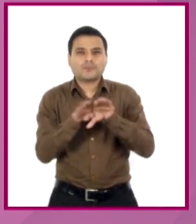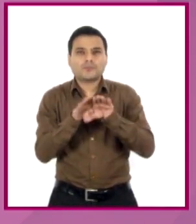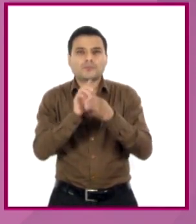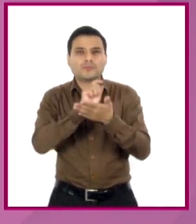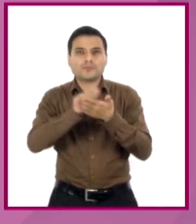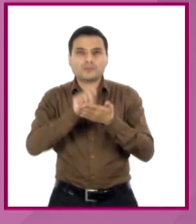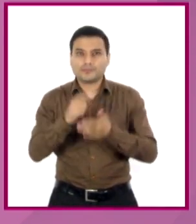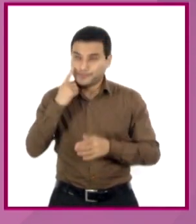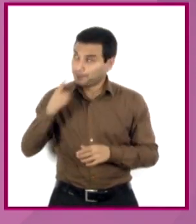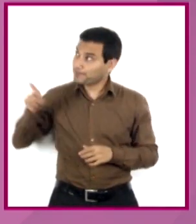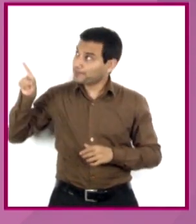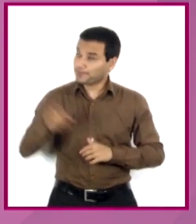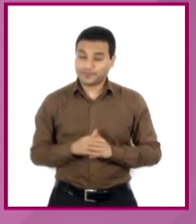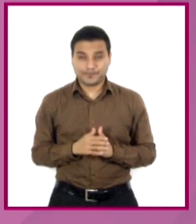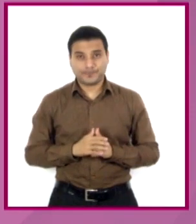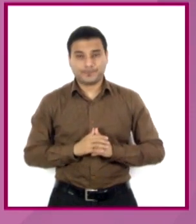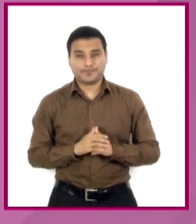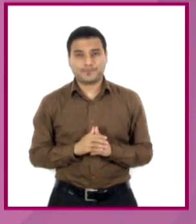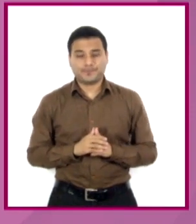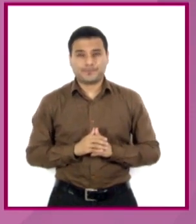como 1.7.